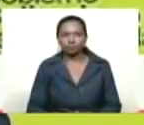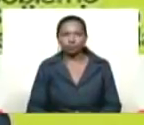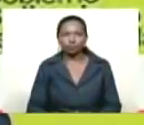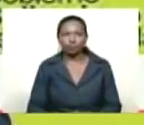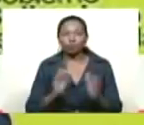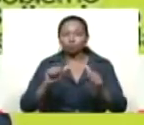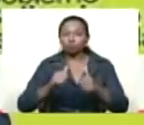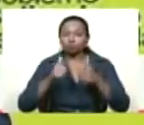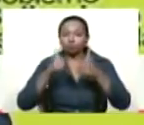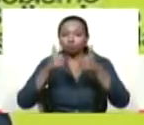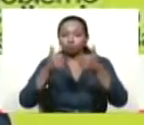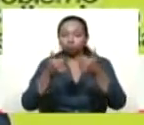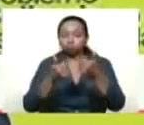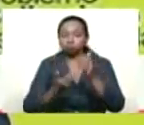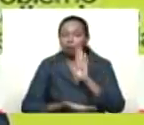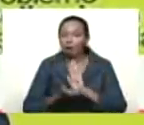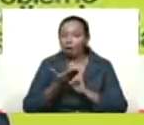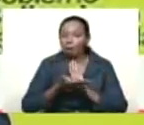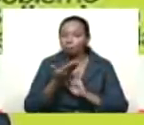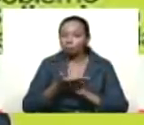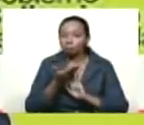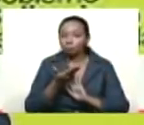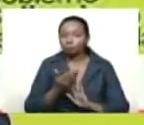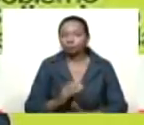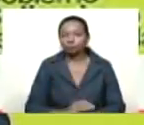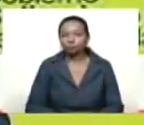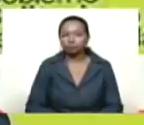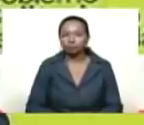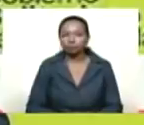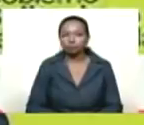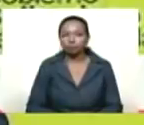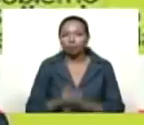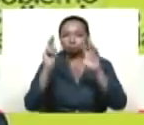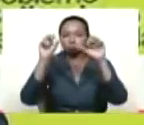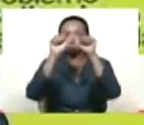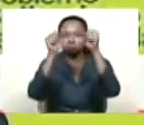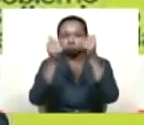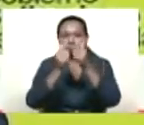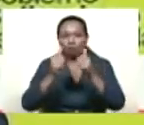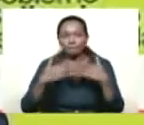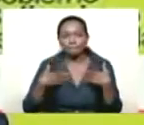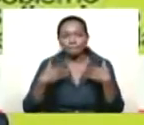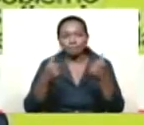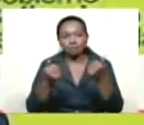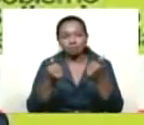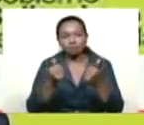fundación fundamental de un nuevo sistema de salud,